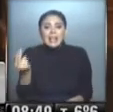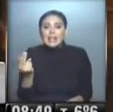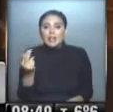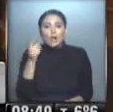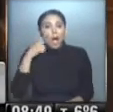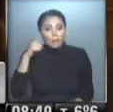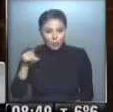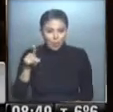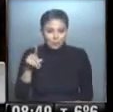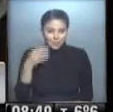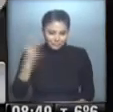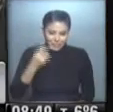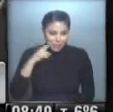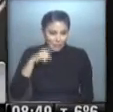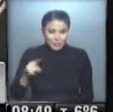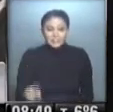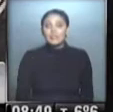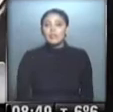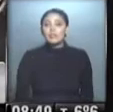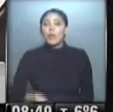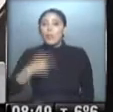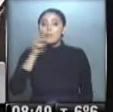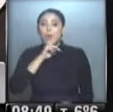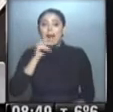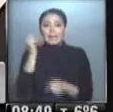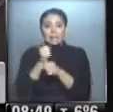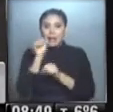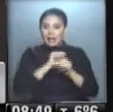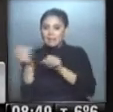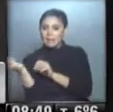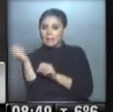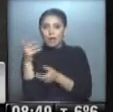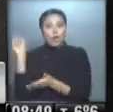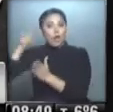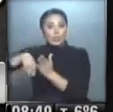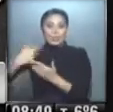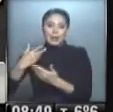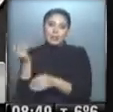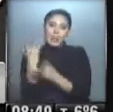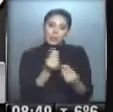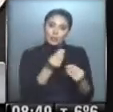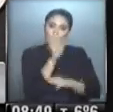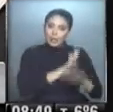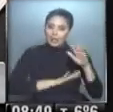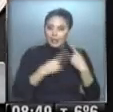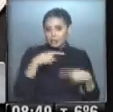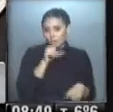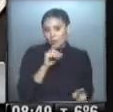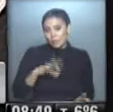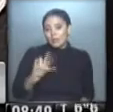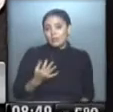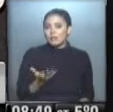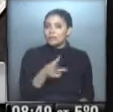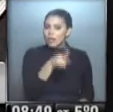mete porque la palabra decesos le mete una empleada por dos horas para que el orden un poco la vida y eso es algo que a este